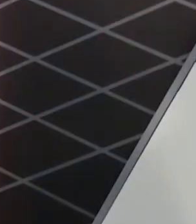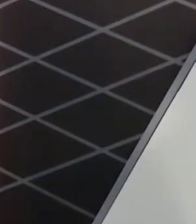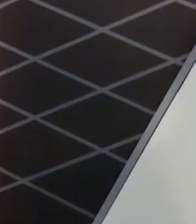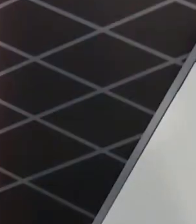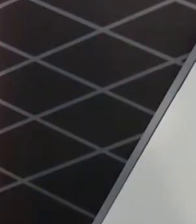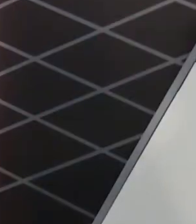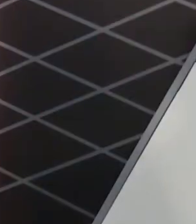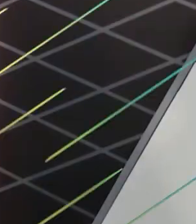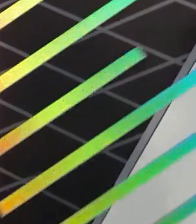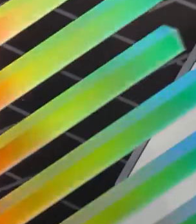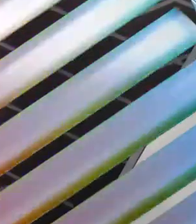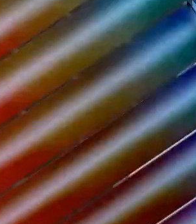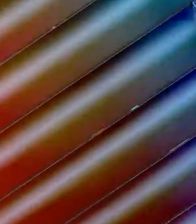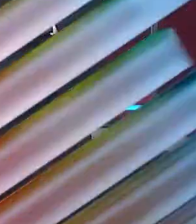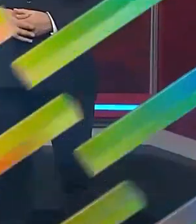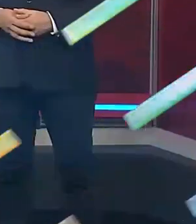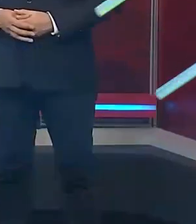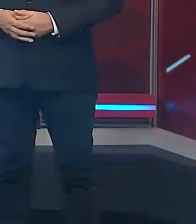Viernes.